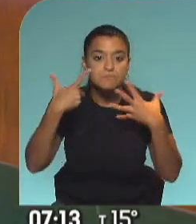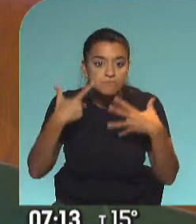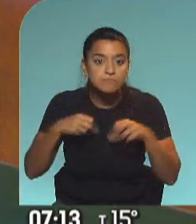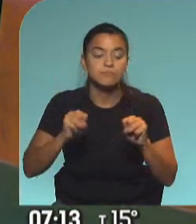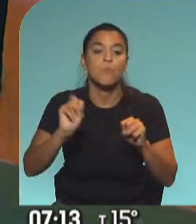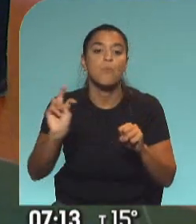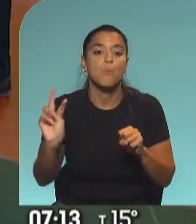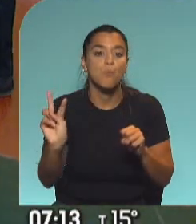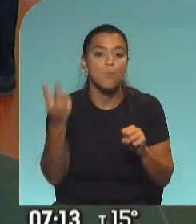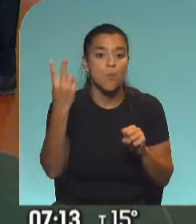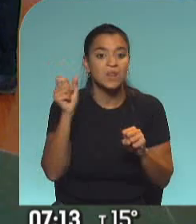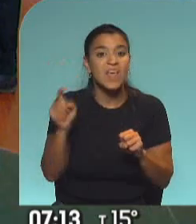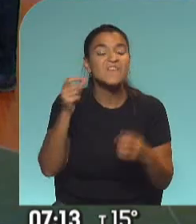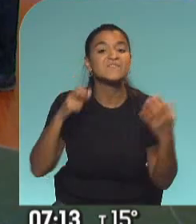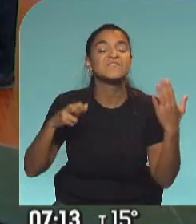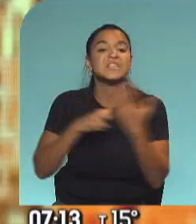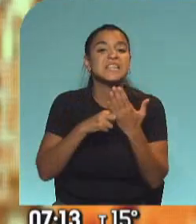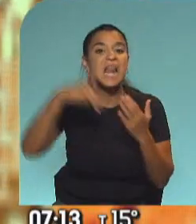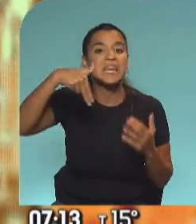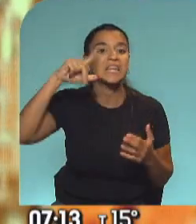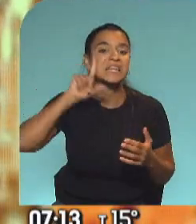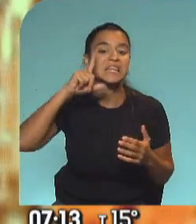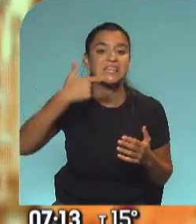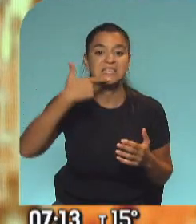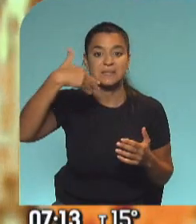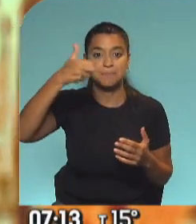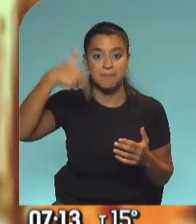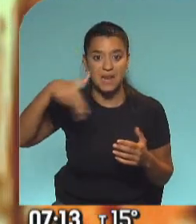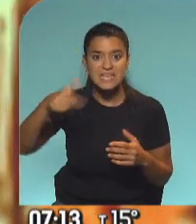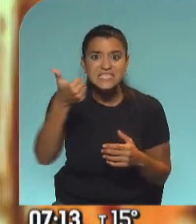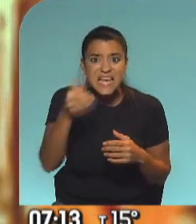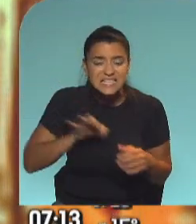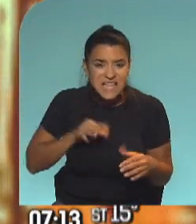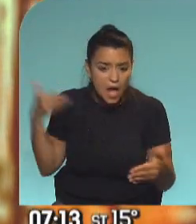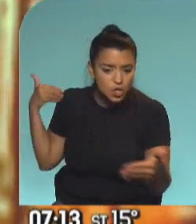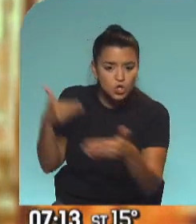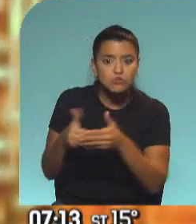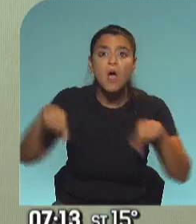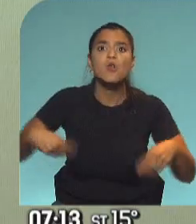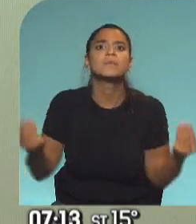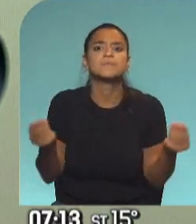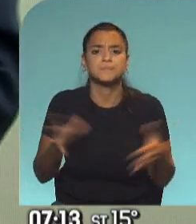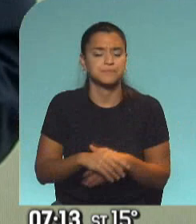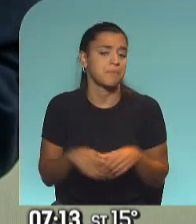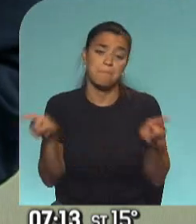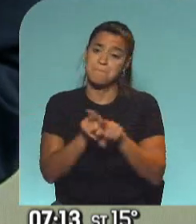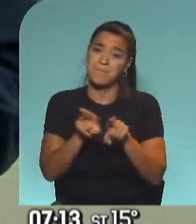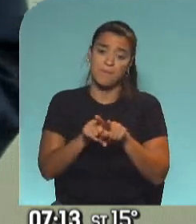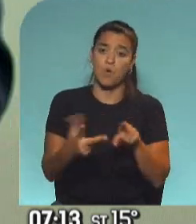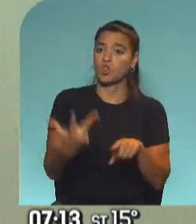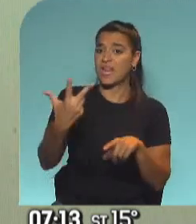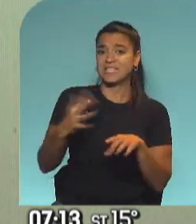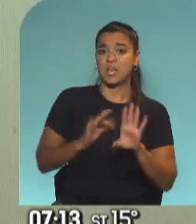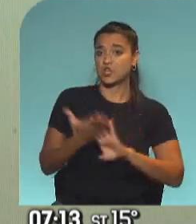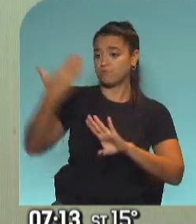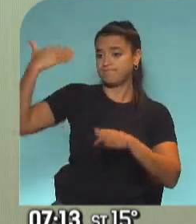la muerte del fiscal Alberto Nisman, ¿no? Néstor, a 6 años, ¿en qué lugar estamos parados? En el mismo que hace 3